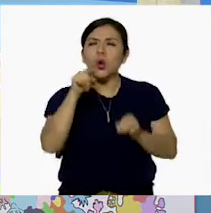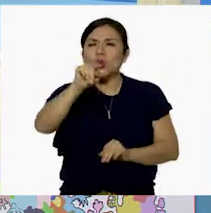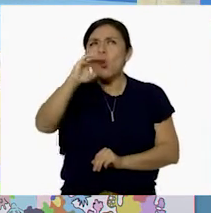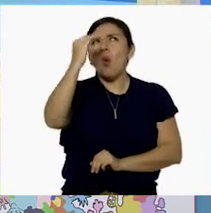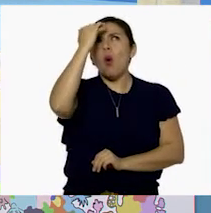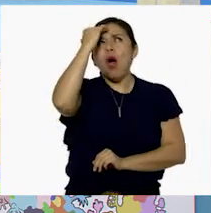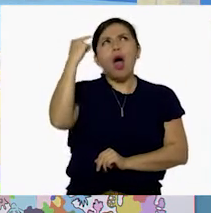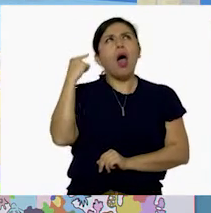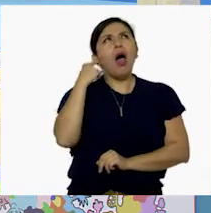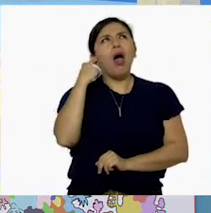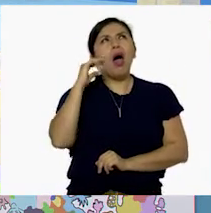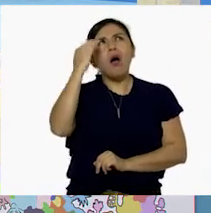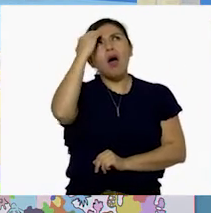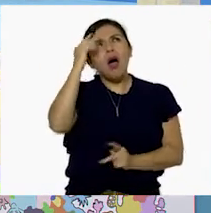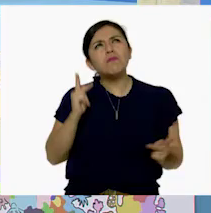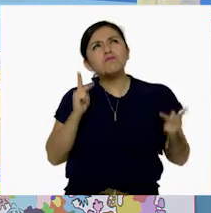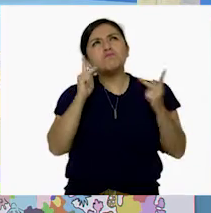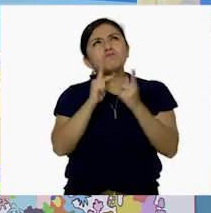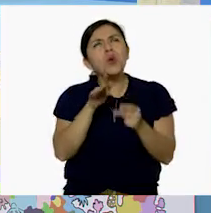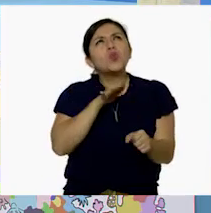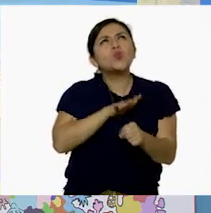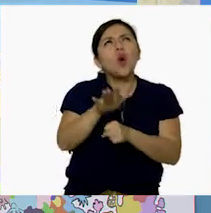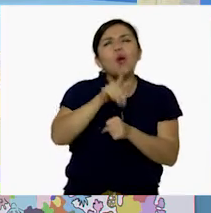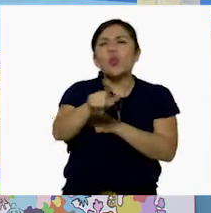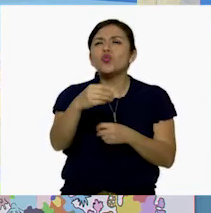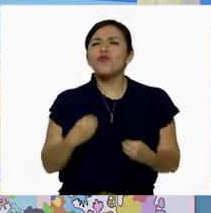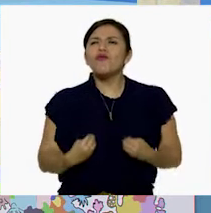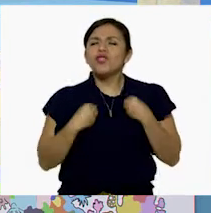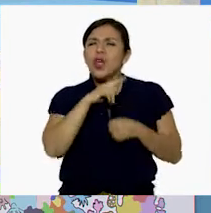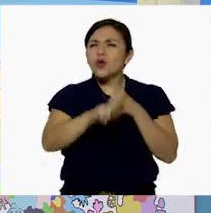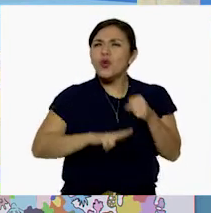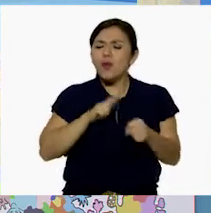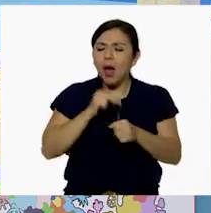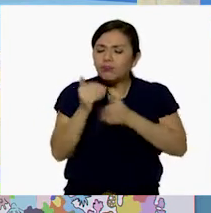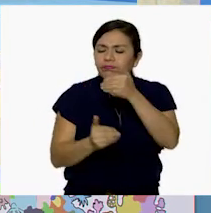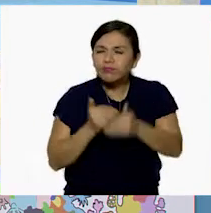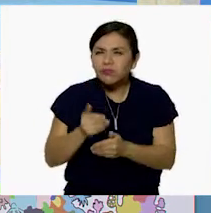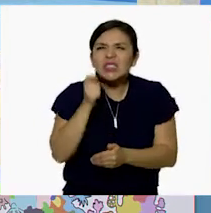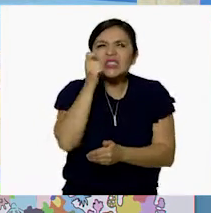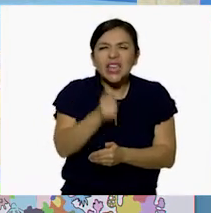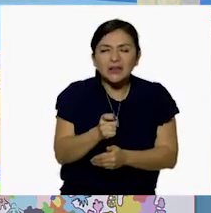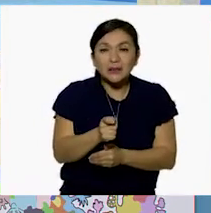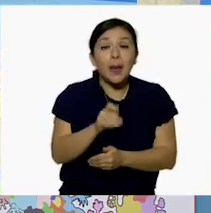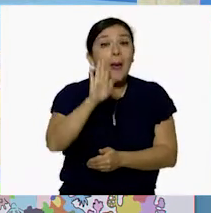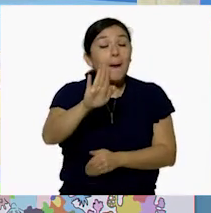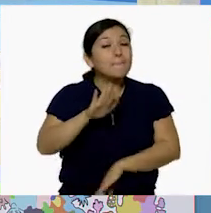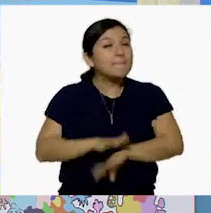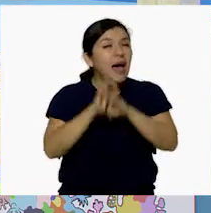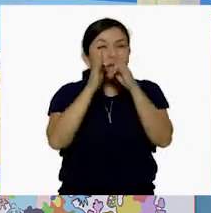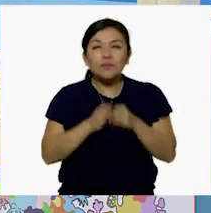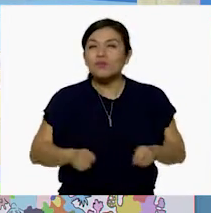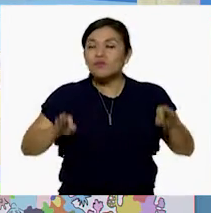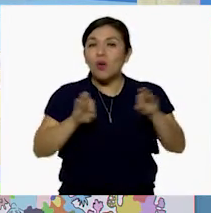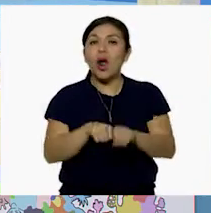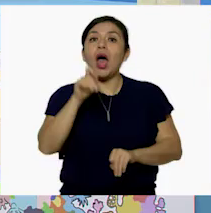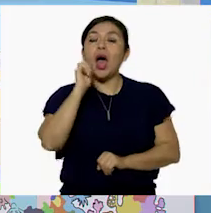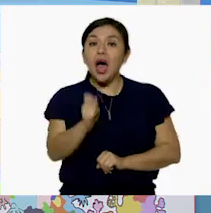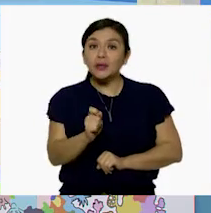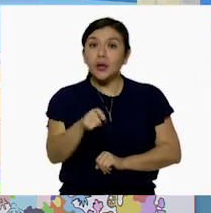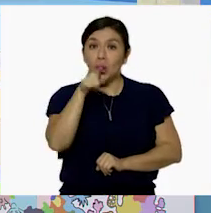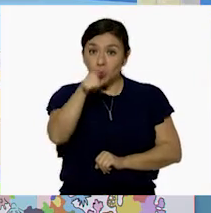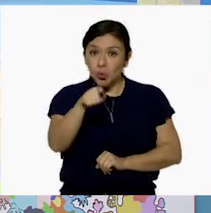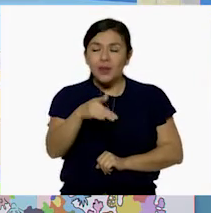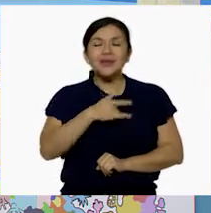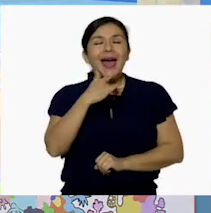conocen. Es decir, todo lo que ocurre en su vida cotidiana. Pero lo más importante es que